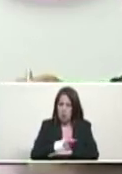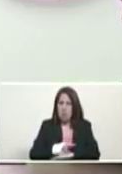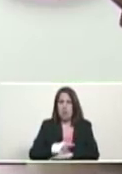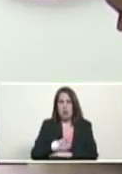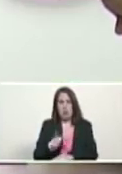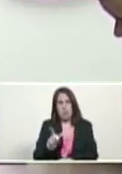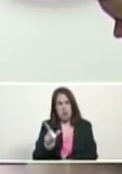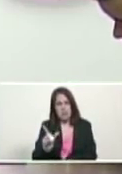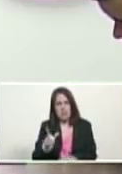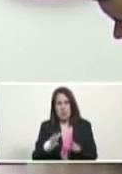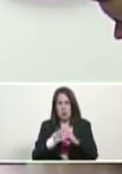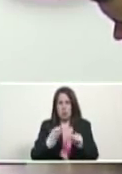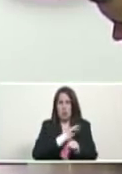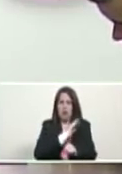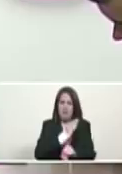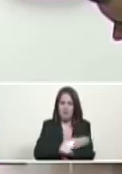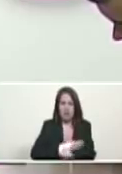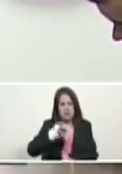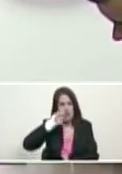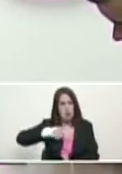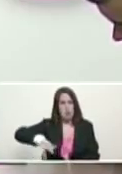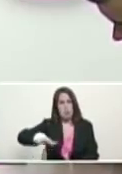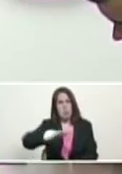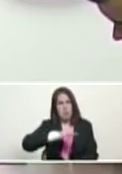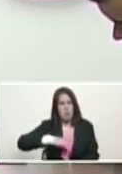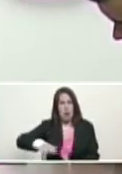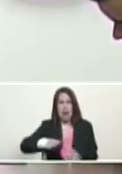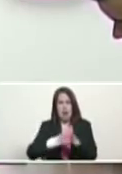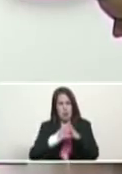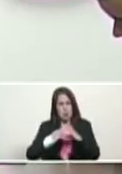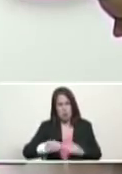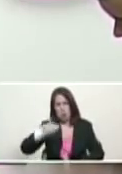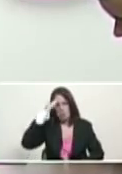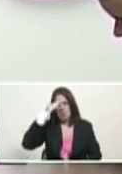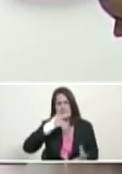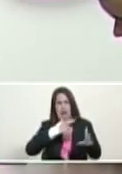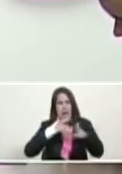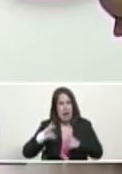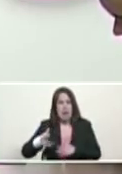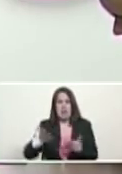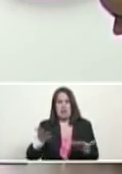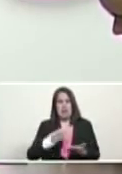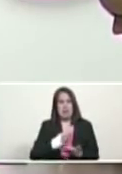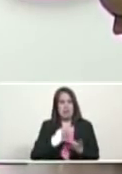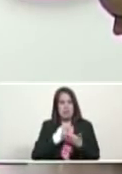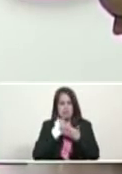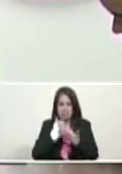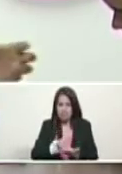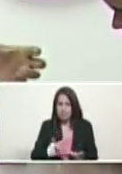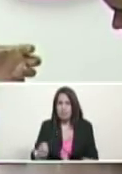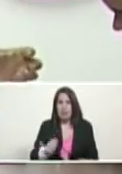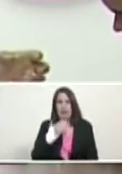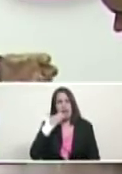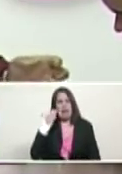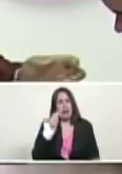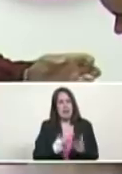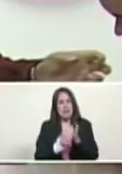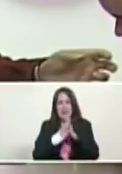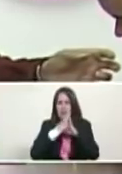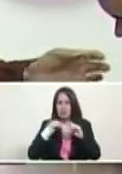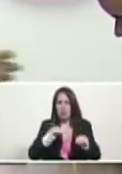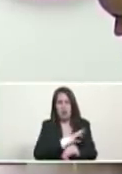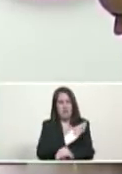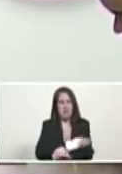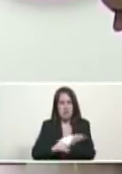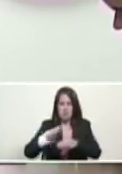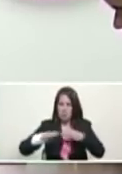con las fuerzas populares, con el poder popular, con la Fuerza Armada Nacional Bolivariana. Quiero darle las gracias a todas las fuerzas populares, a todos